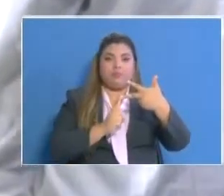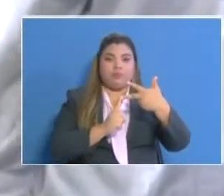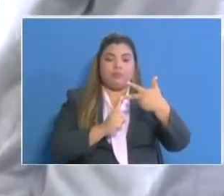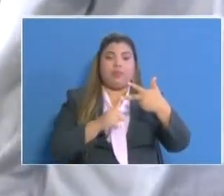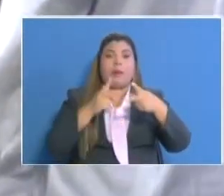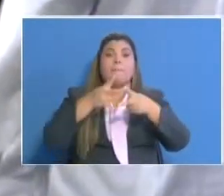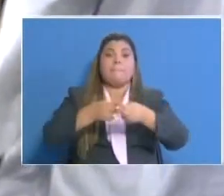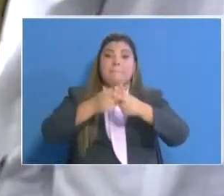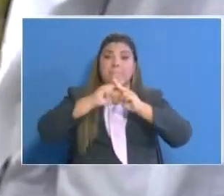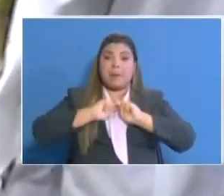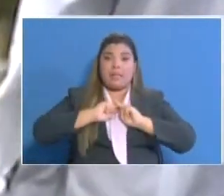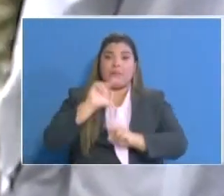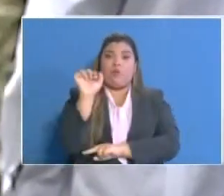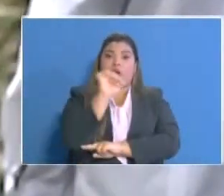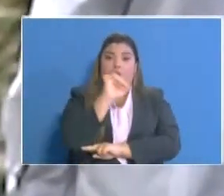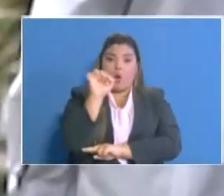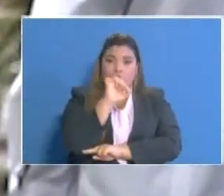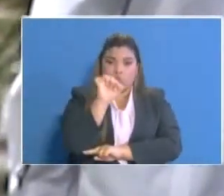préstamos de autos,